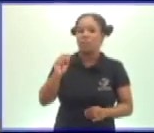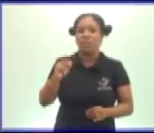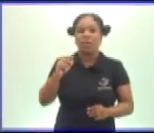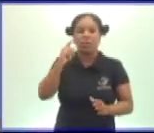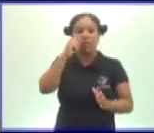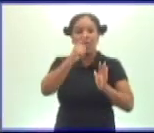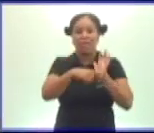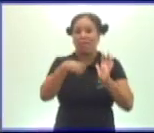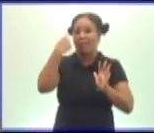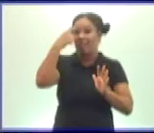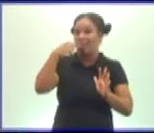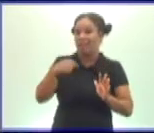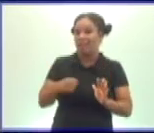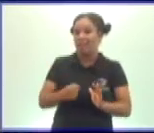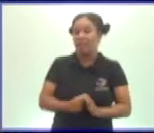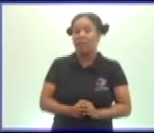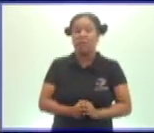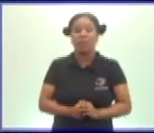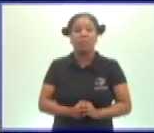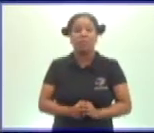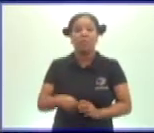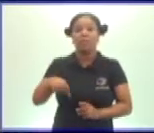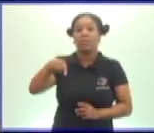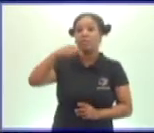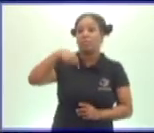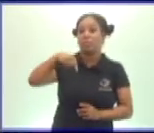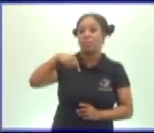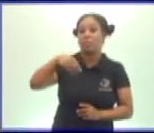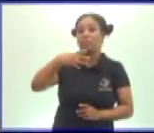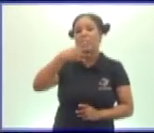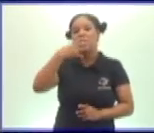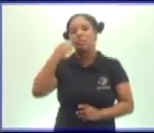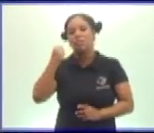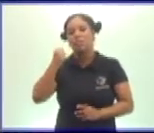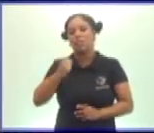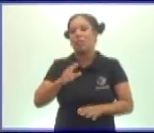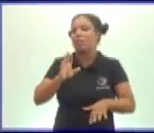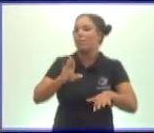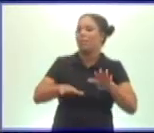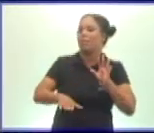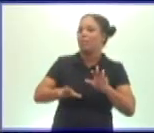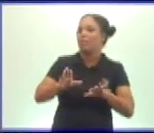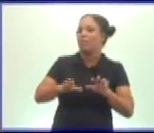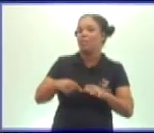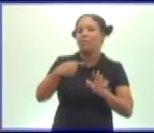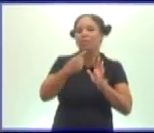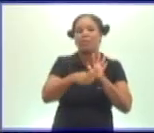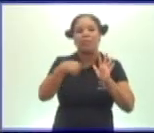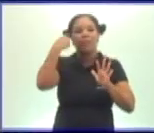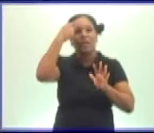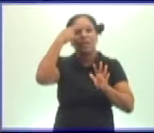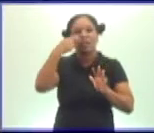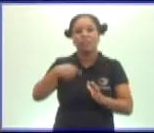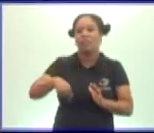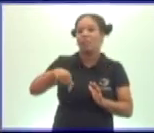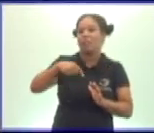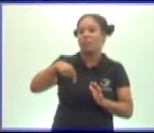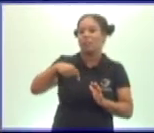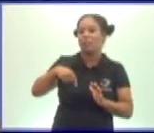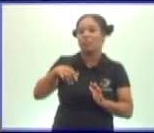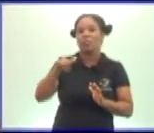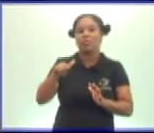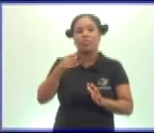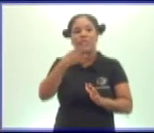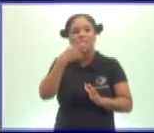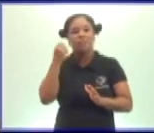naturaleza del soluto y el disolvente. En dependencia de la naturaleza del soluto y del disolvente, pues entonces nosotros podríamos pensar